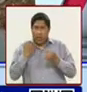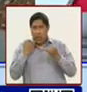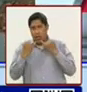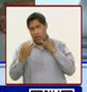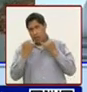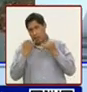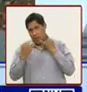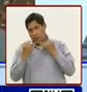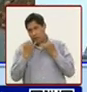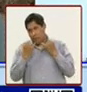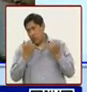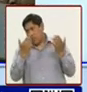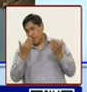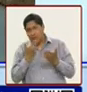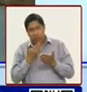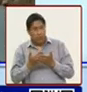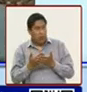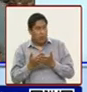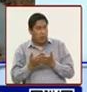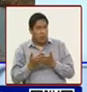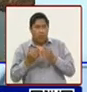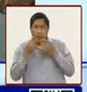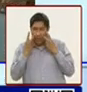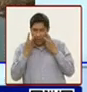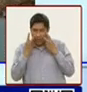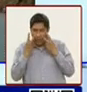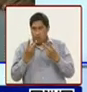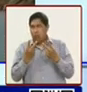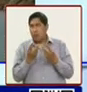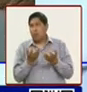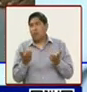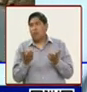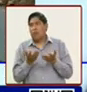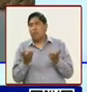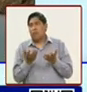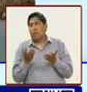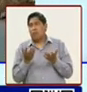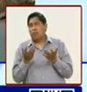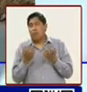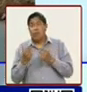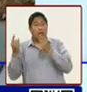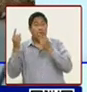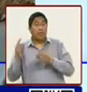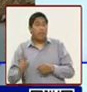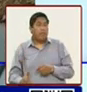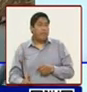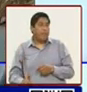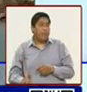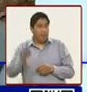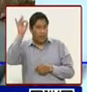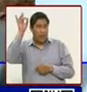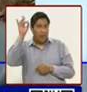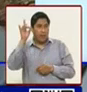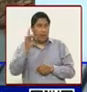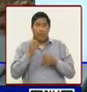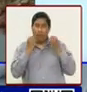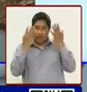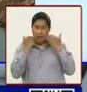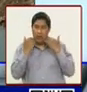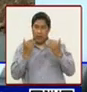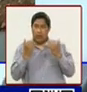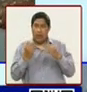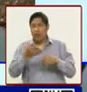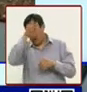¿no? Se ha estado viendo, han ido al rescate y bueno, gracias a Dios no